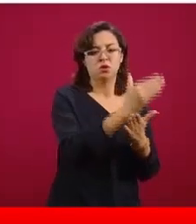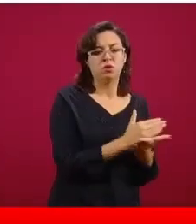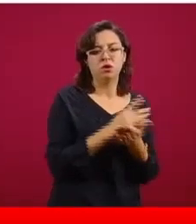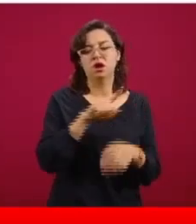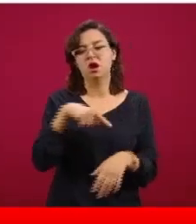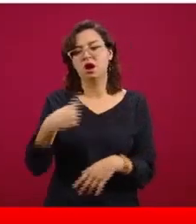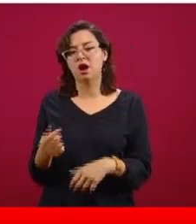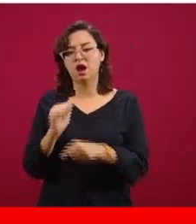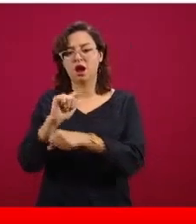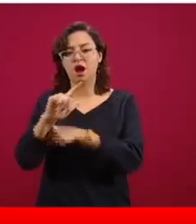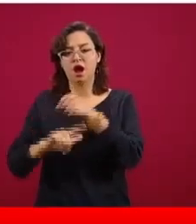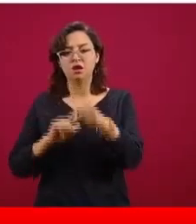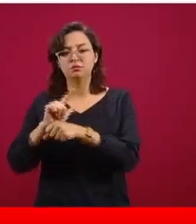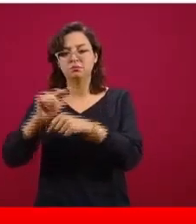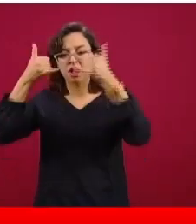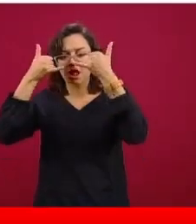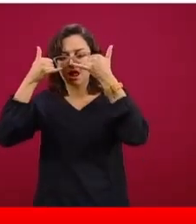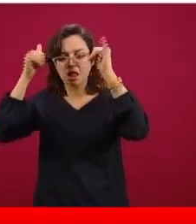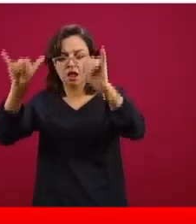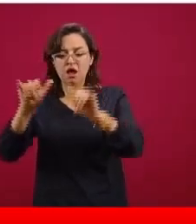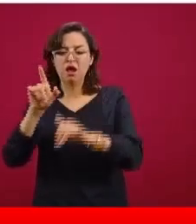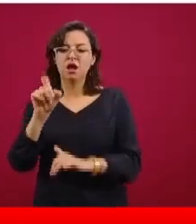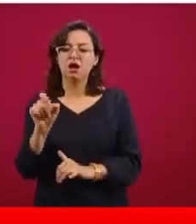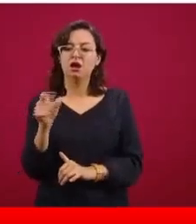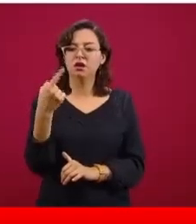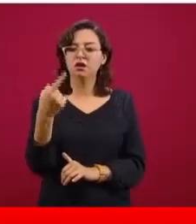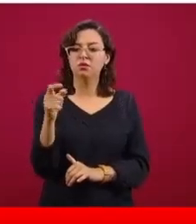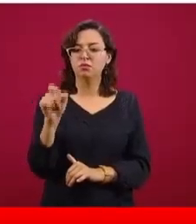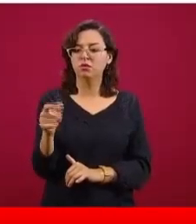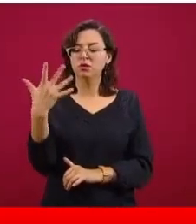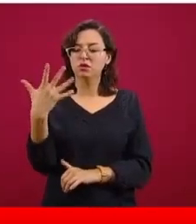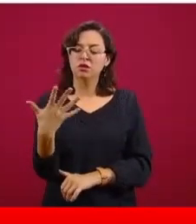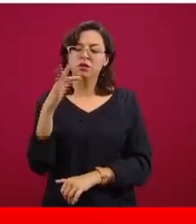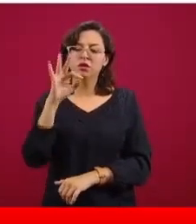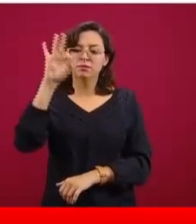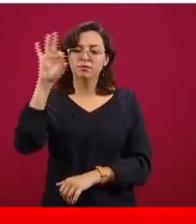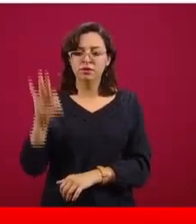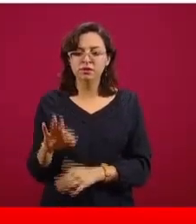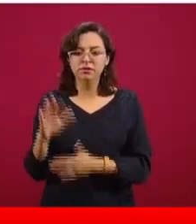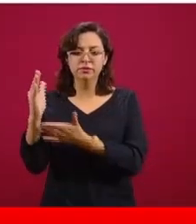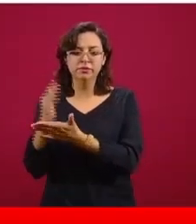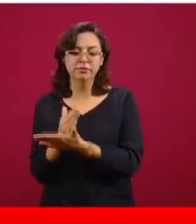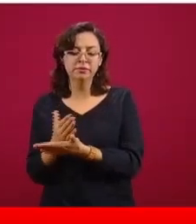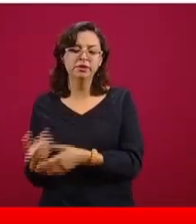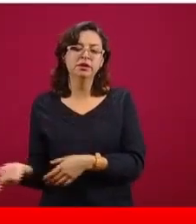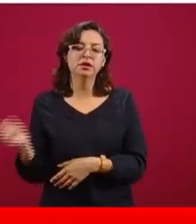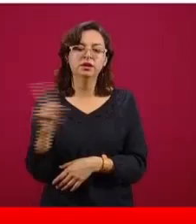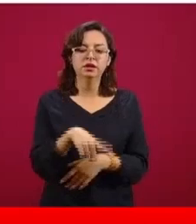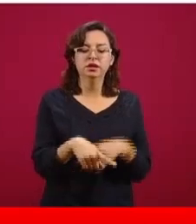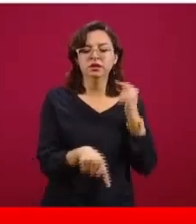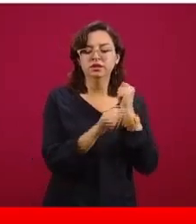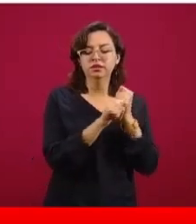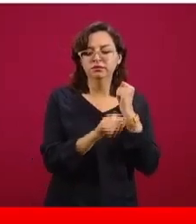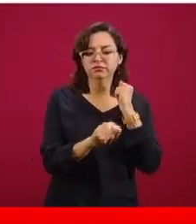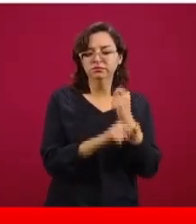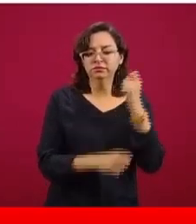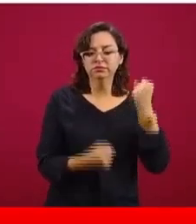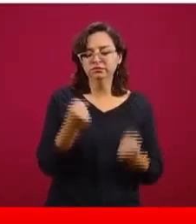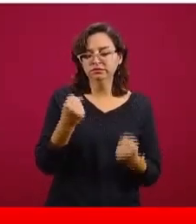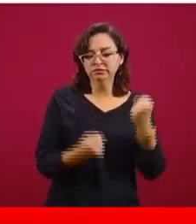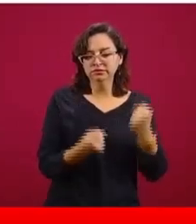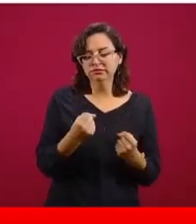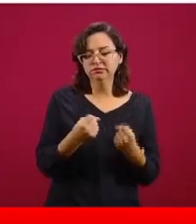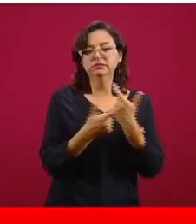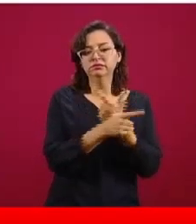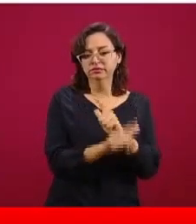ganado disminuye 21.5 por ciento el robo en transporte público individual